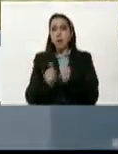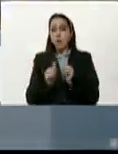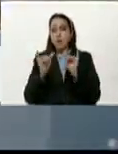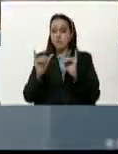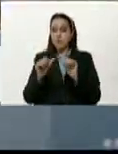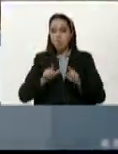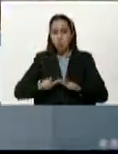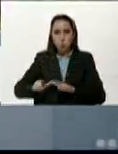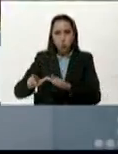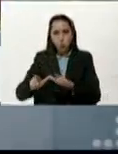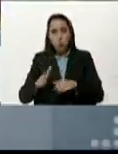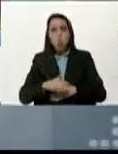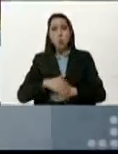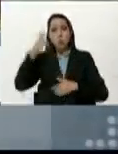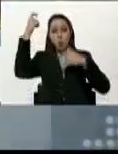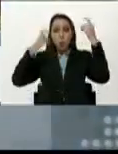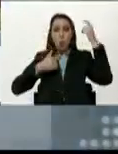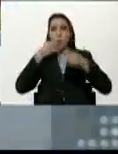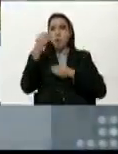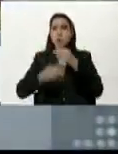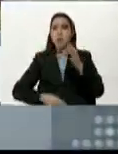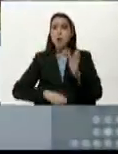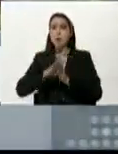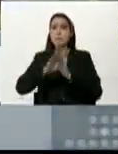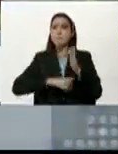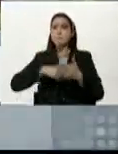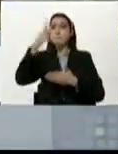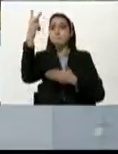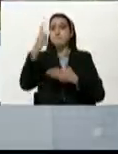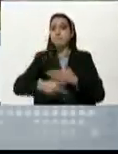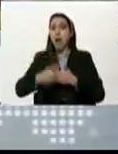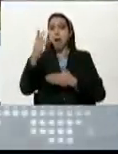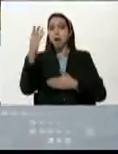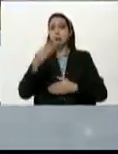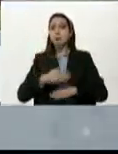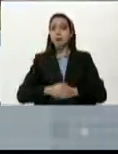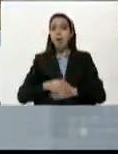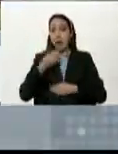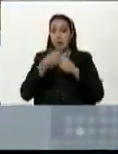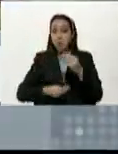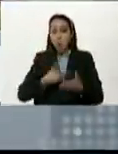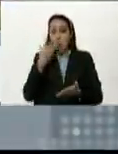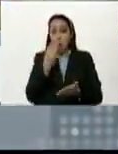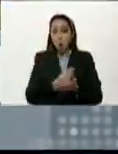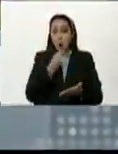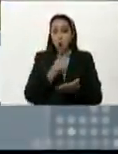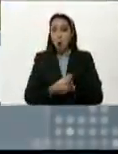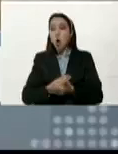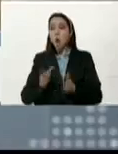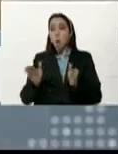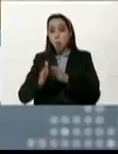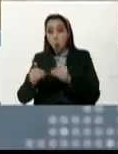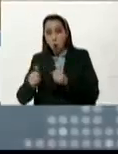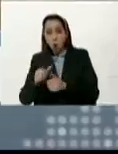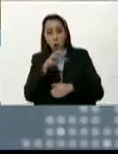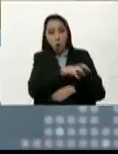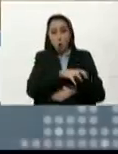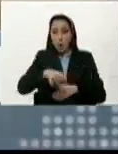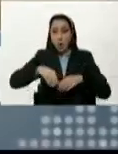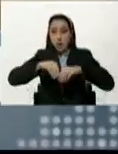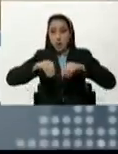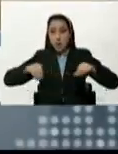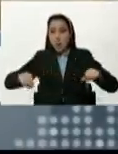el comandante en su plan productivo nacional había colocado anzoátegui monagas como tierras favorables